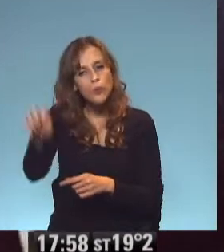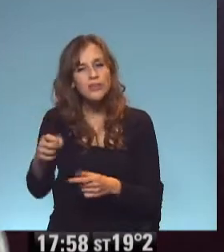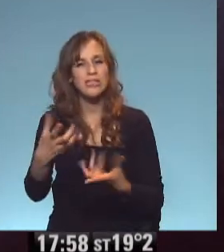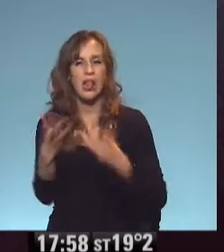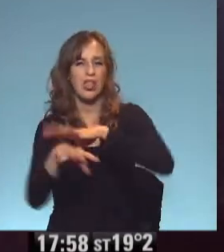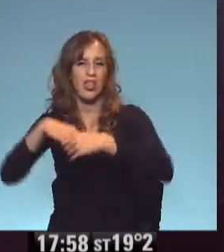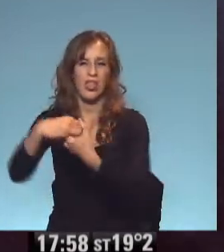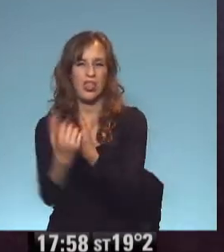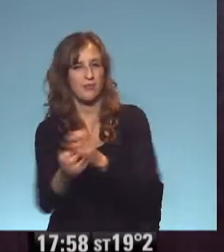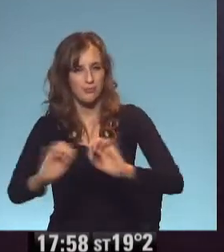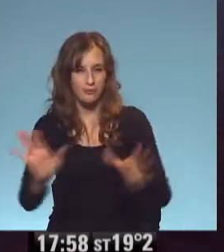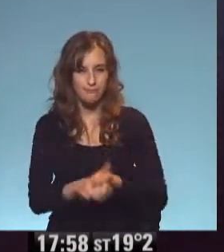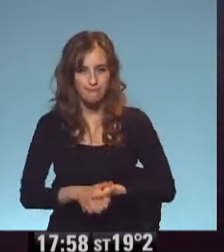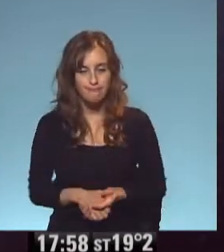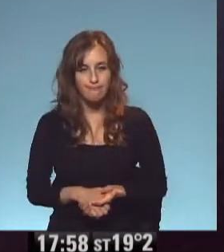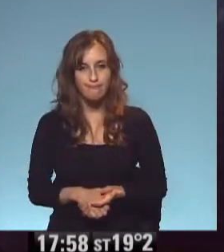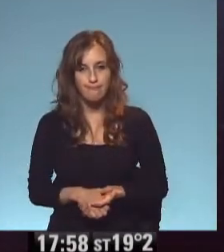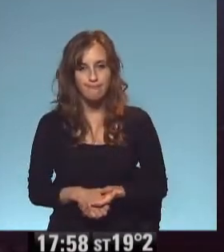enredado.